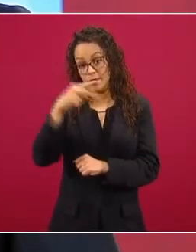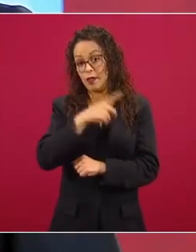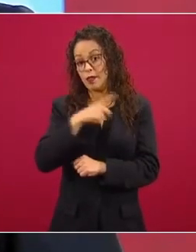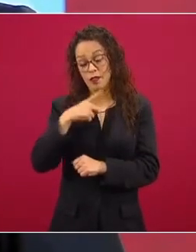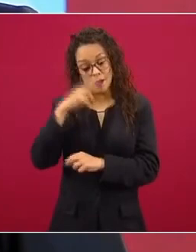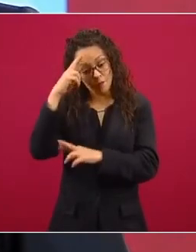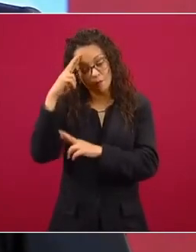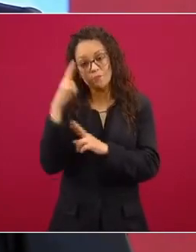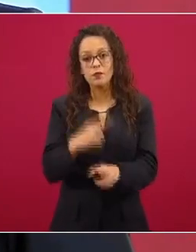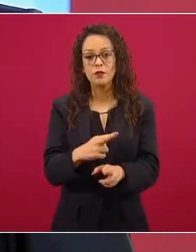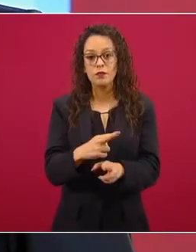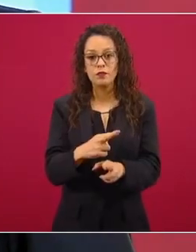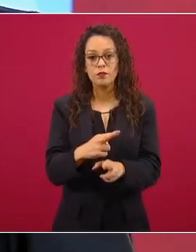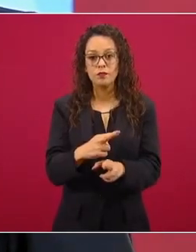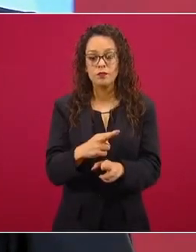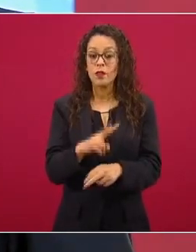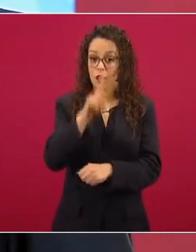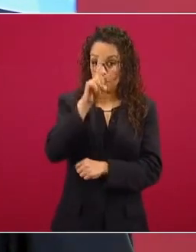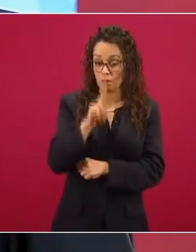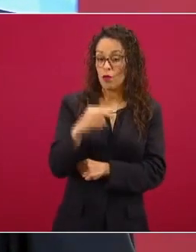Trump,